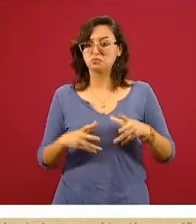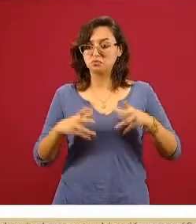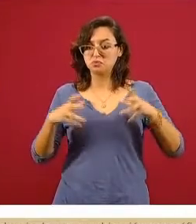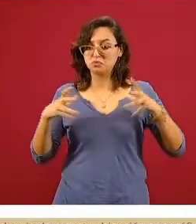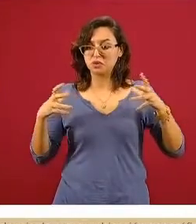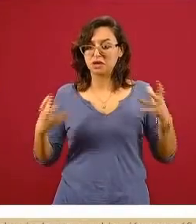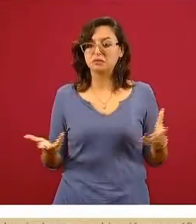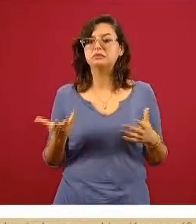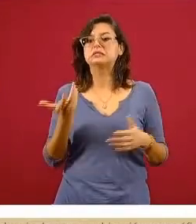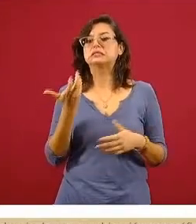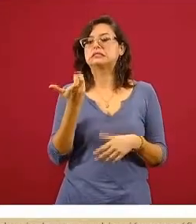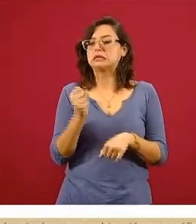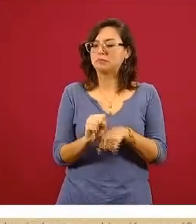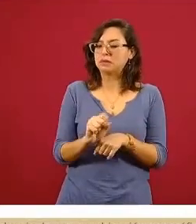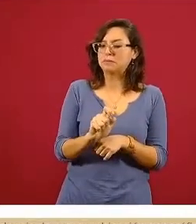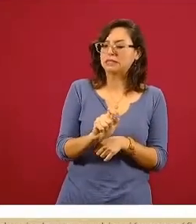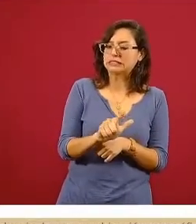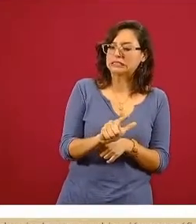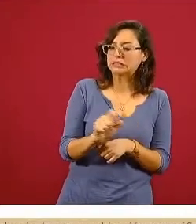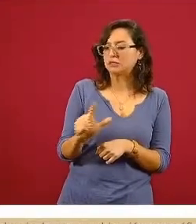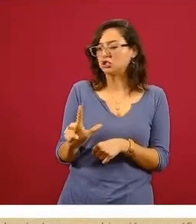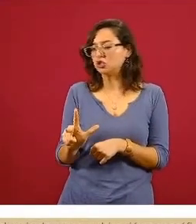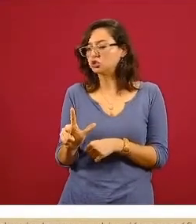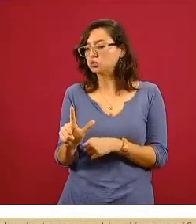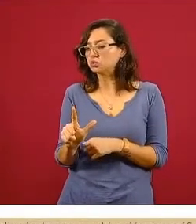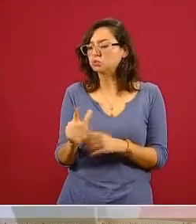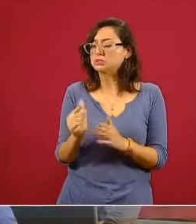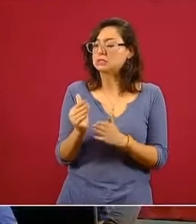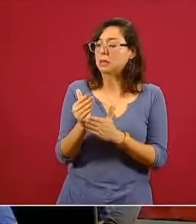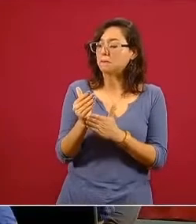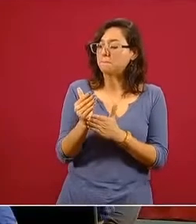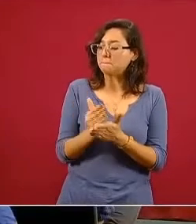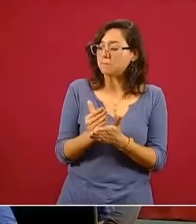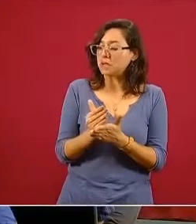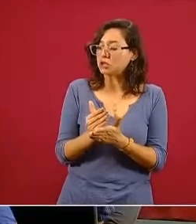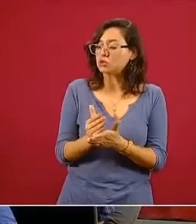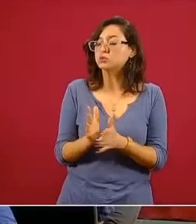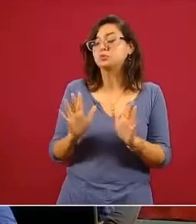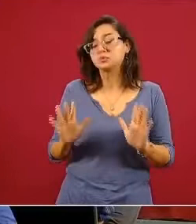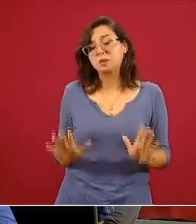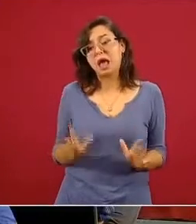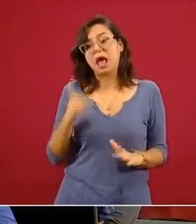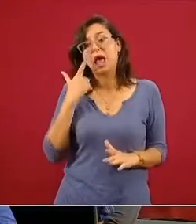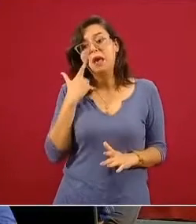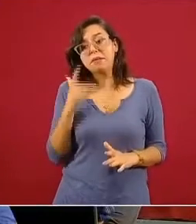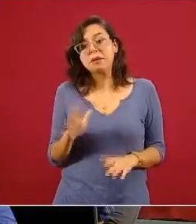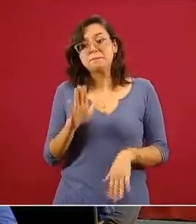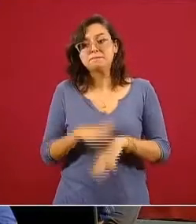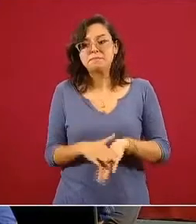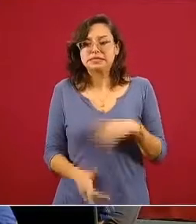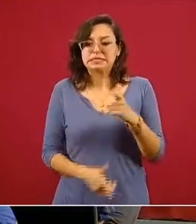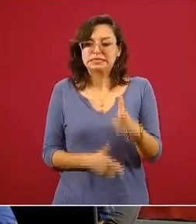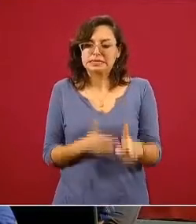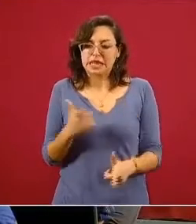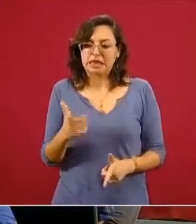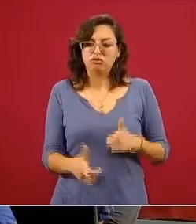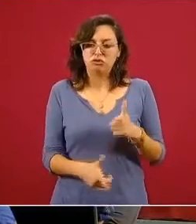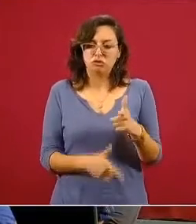semana 27 a 28 empiezan a mostrar indicios de querer desacelerarse su epidemia con una tendencia